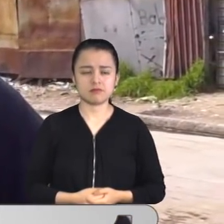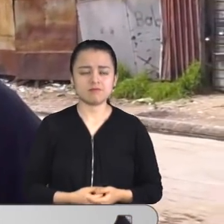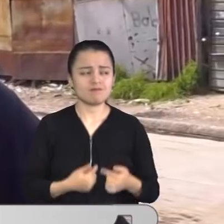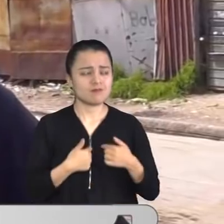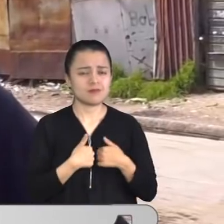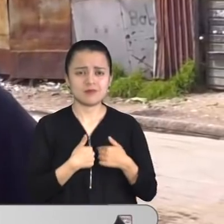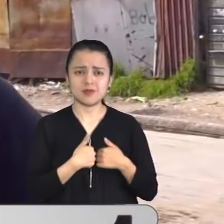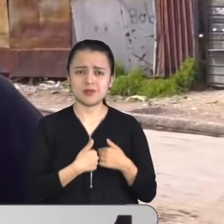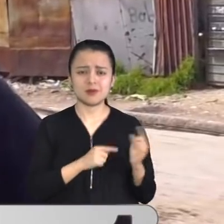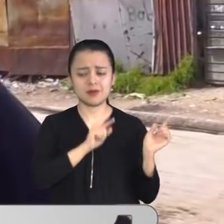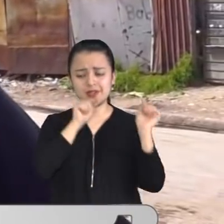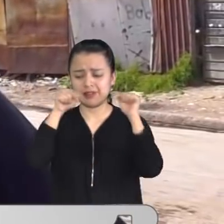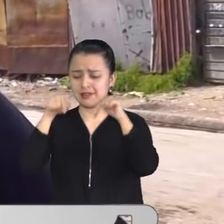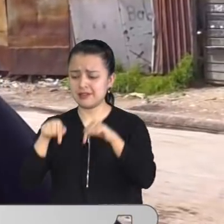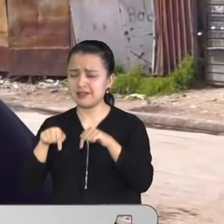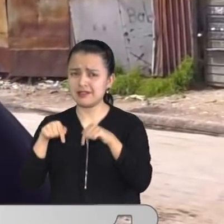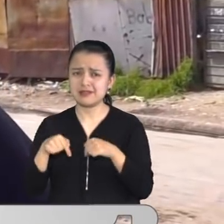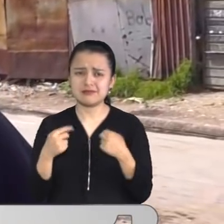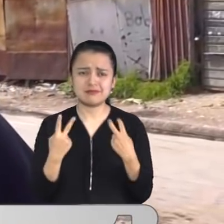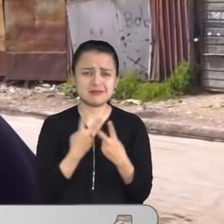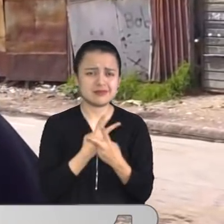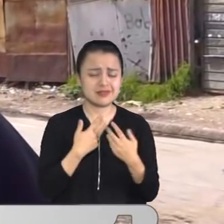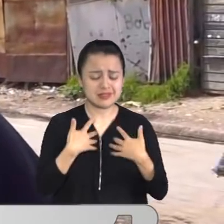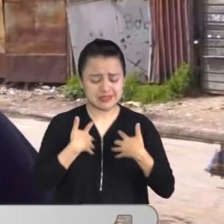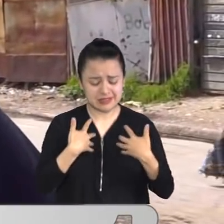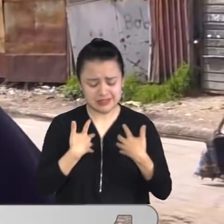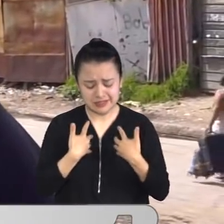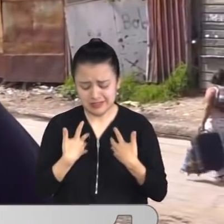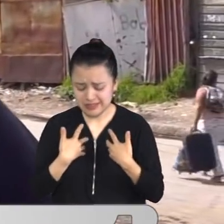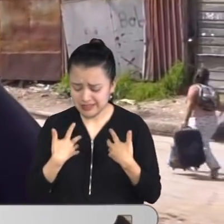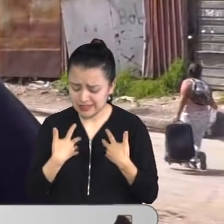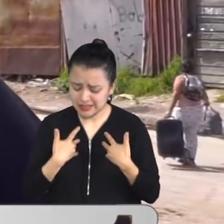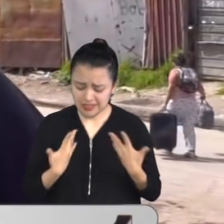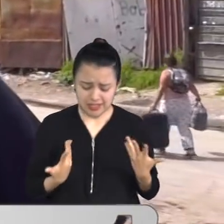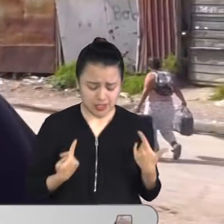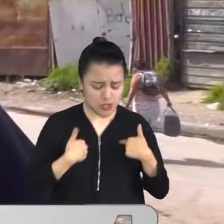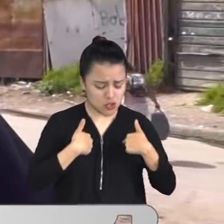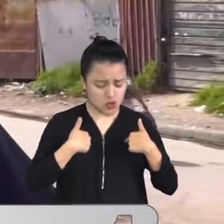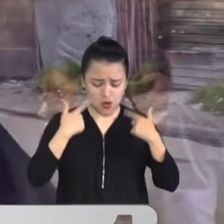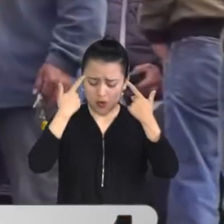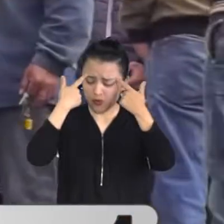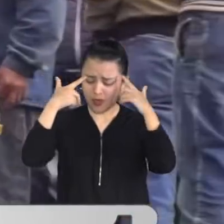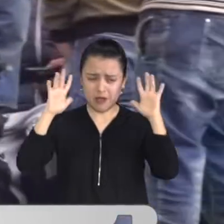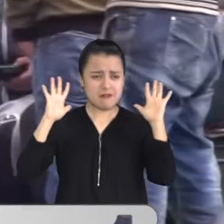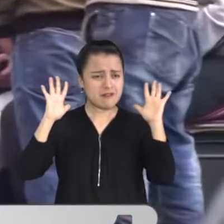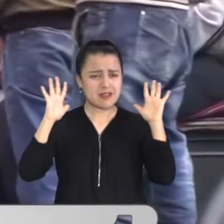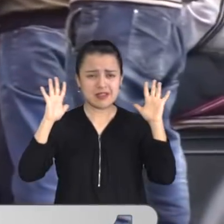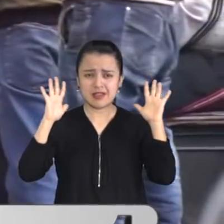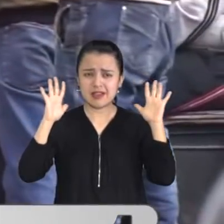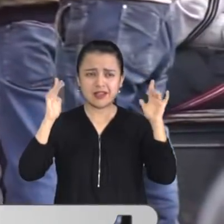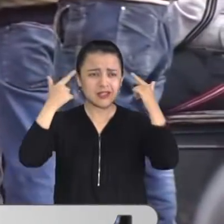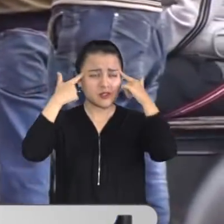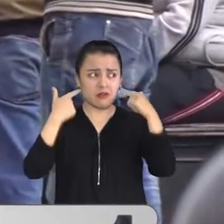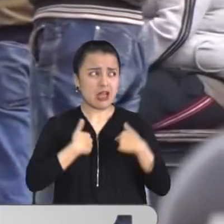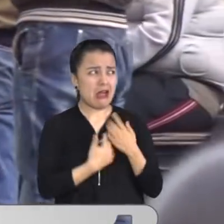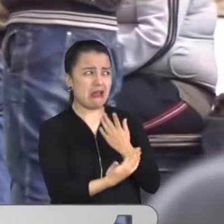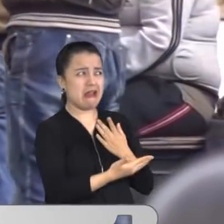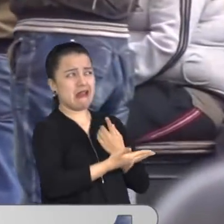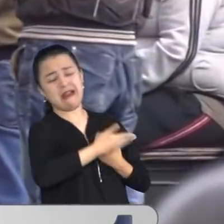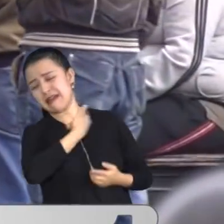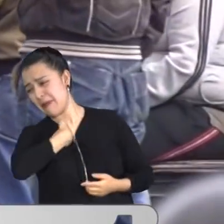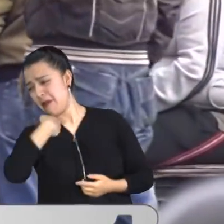vine para acá. Y yo se los puse en conocimiento. Pero miren, nos están sacando